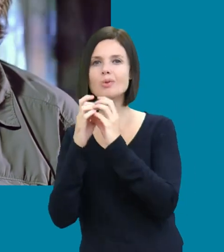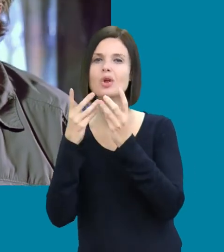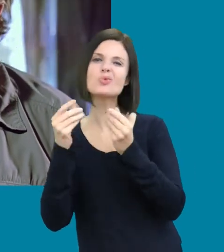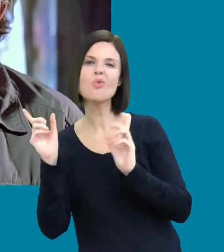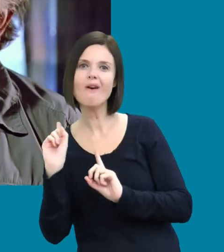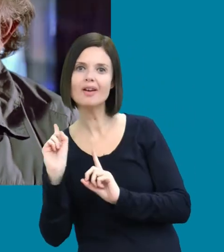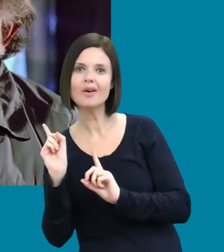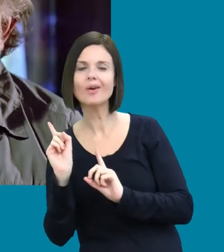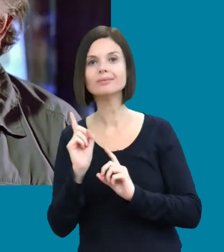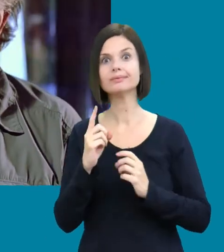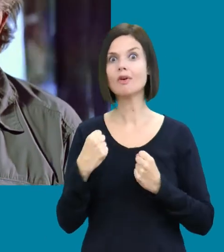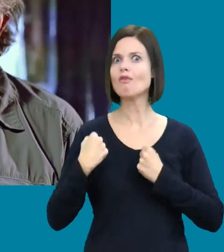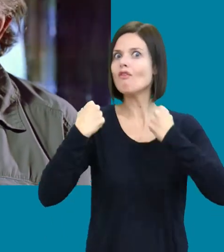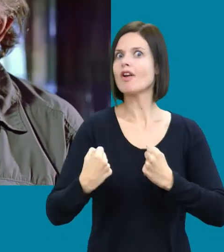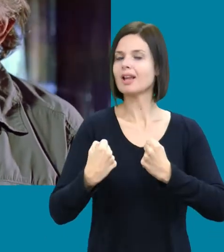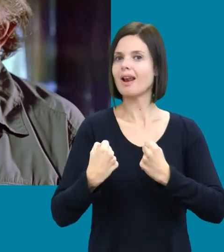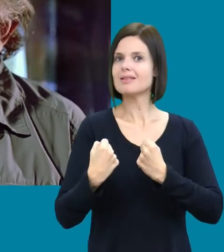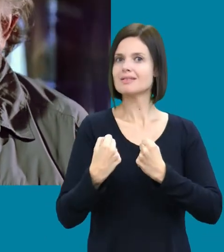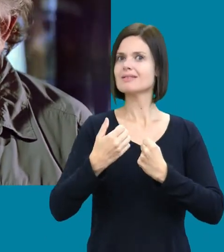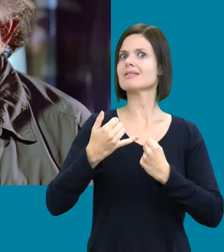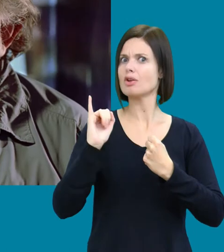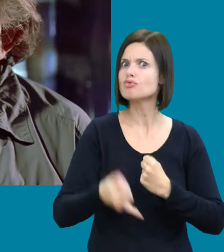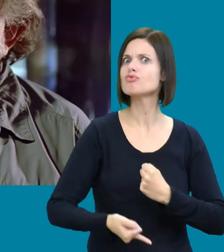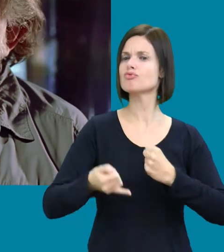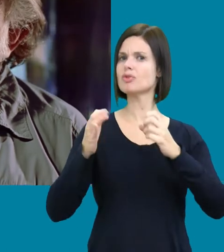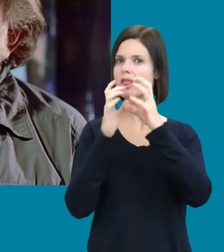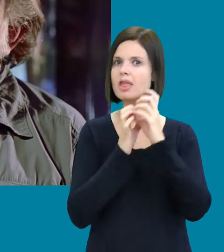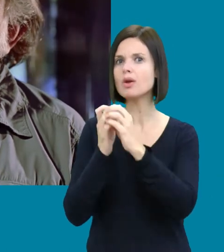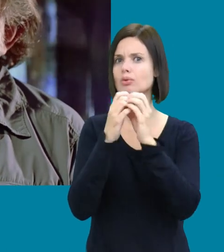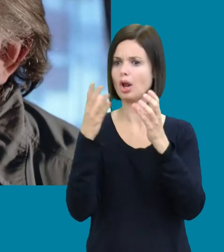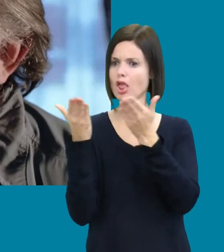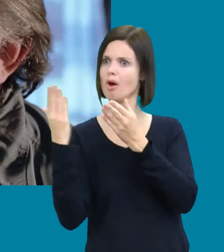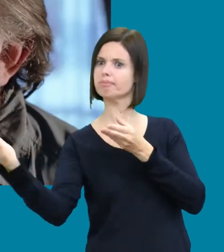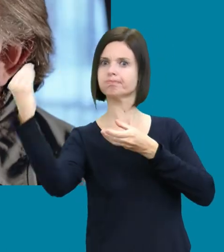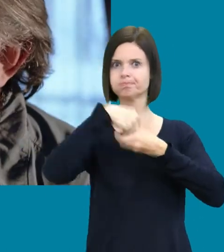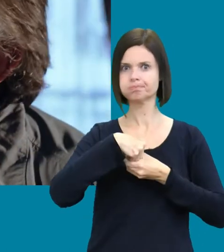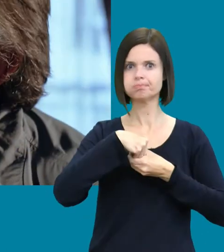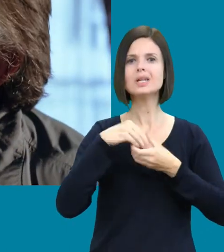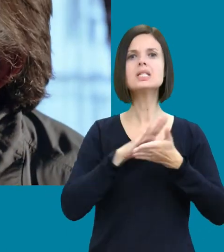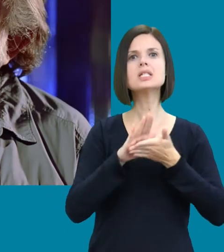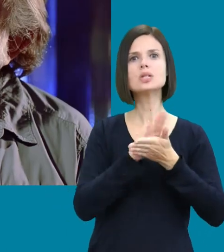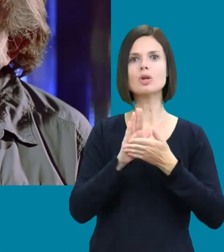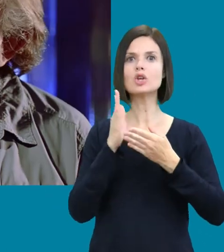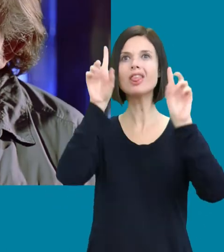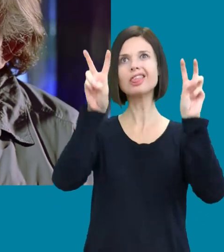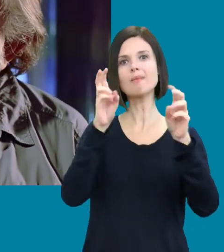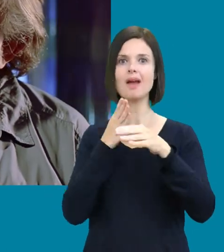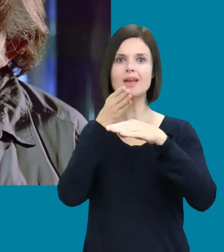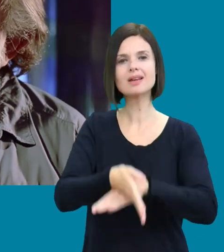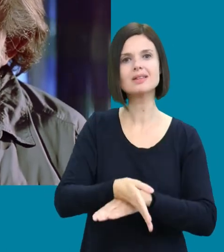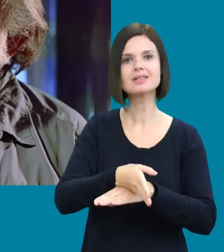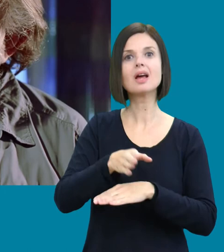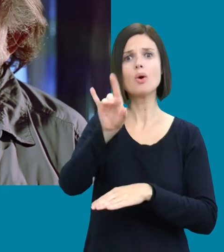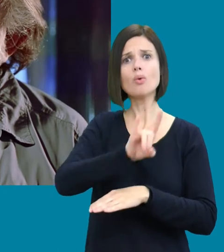por ejemplo, la fortaleza de discutir, incluyendo con los estudiantes, la situación de ingreso, de que una institución